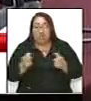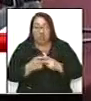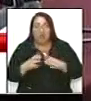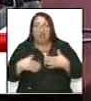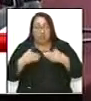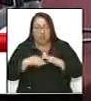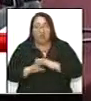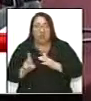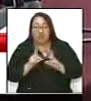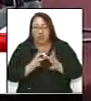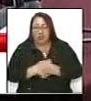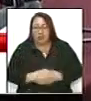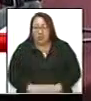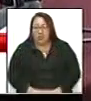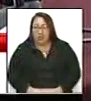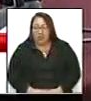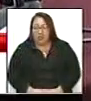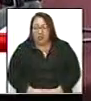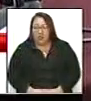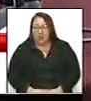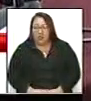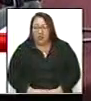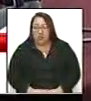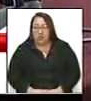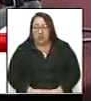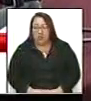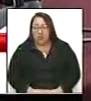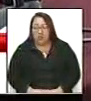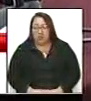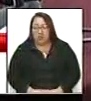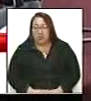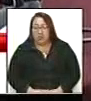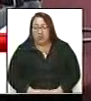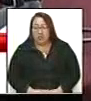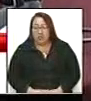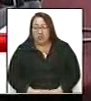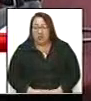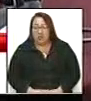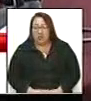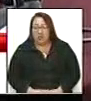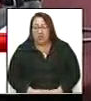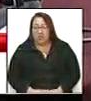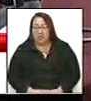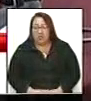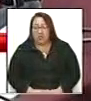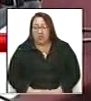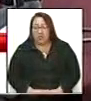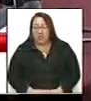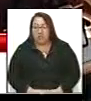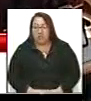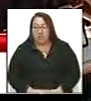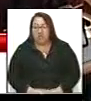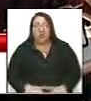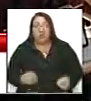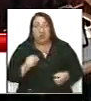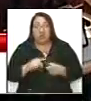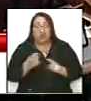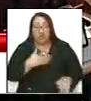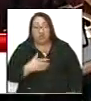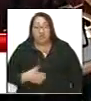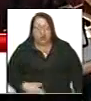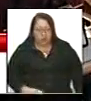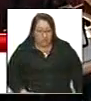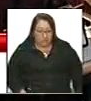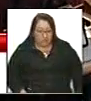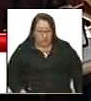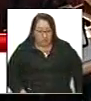podremos entrar ya a un debate sobre detalles y sobre cómo estamos interpretando finalmente el fortalecimiento. Sí, congresista Glave, ¿no? Sin embargo, quisiera desde la presidencia señalar, porque